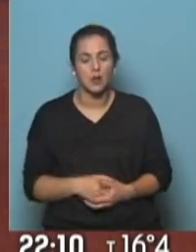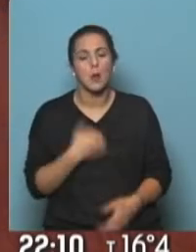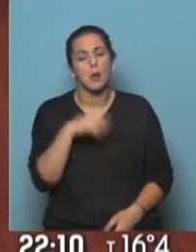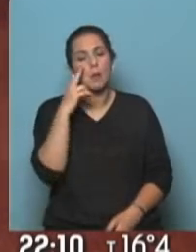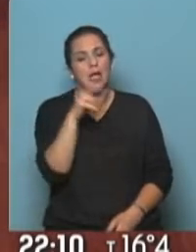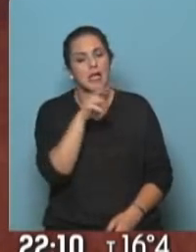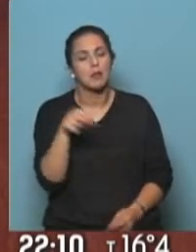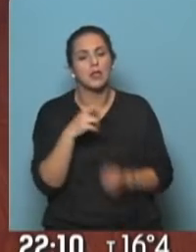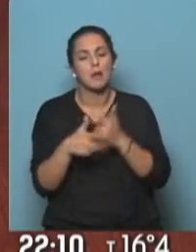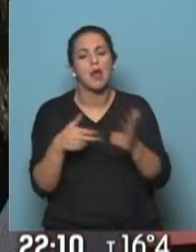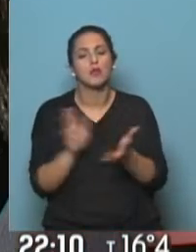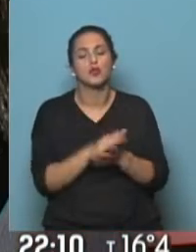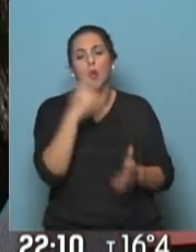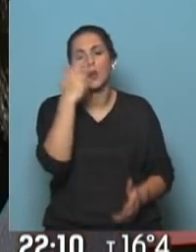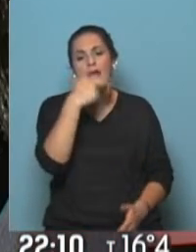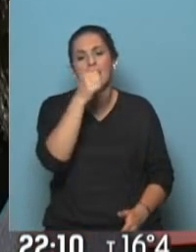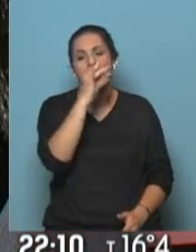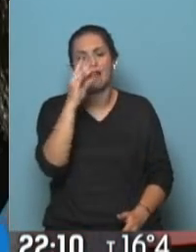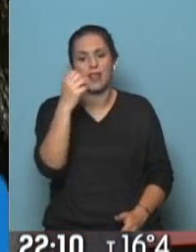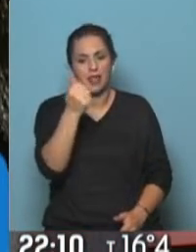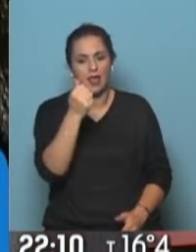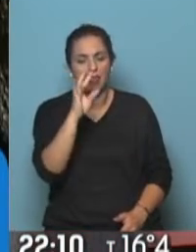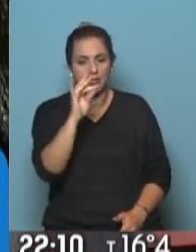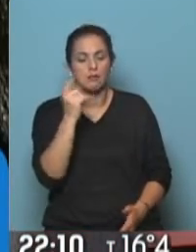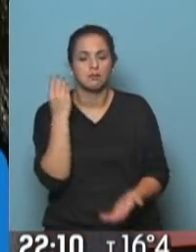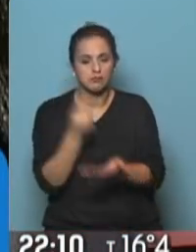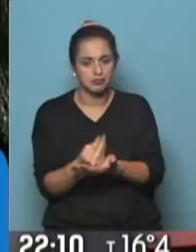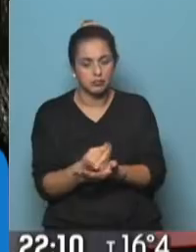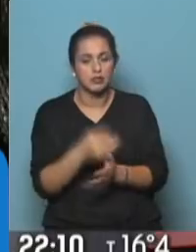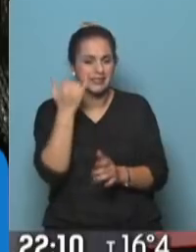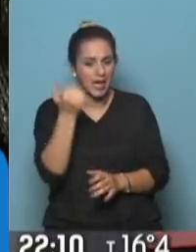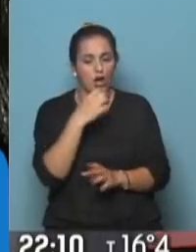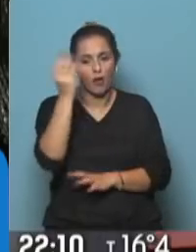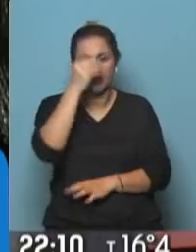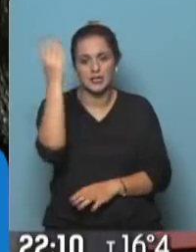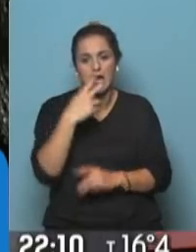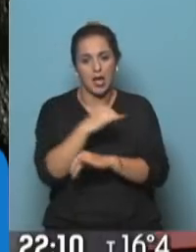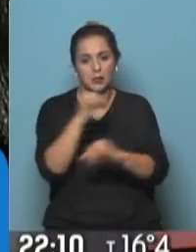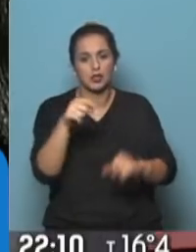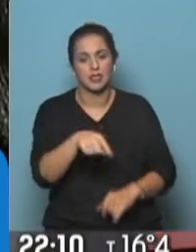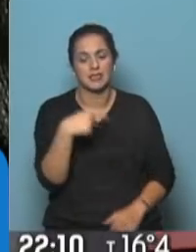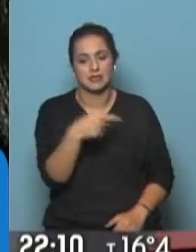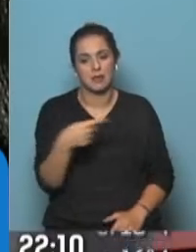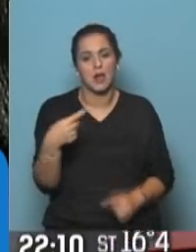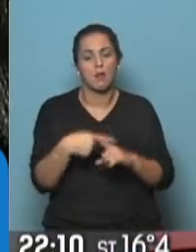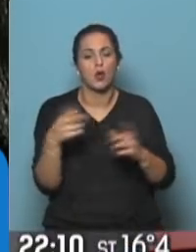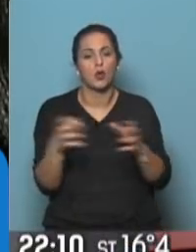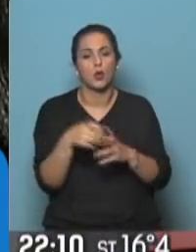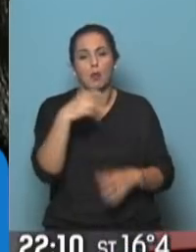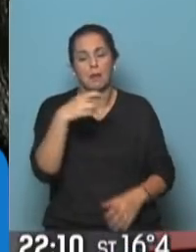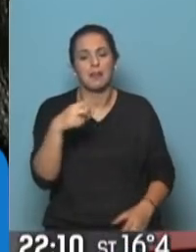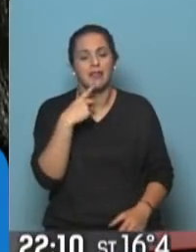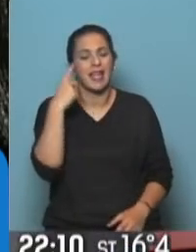Veíamos y hablábamos de Fernando Haddad como el candidato formalmente anunciado esta semana por el PT.